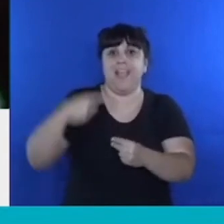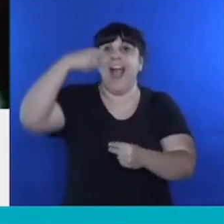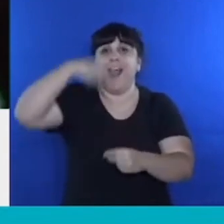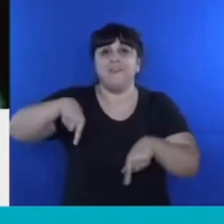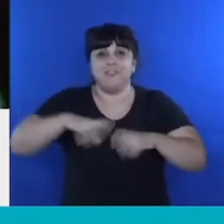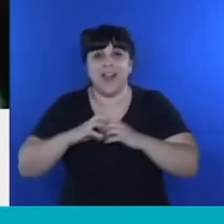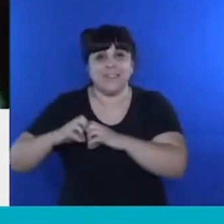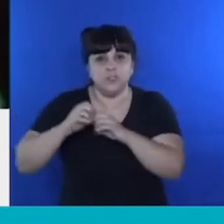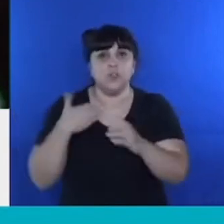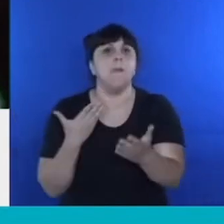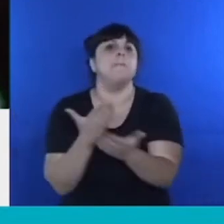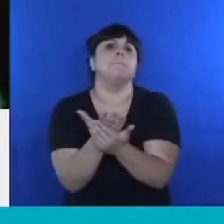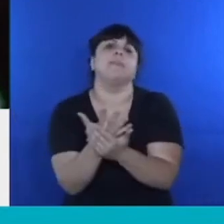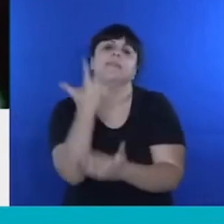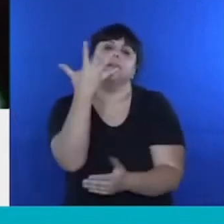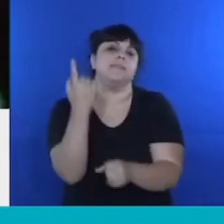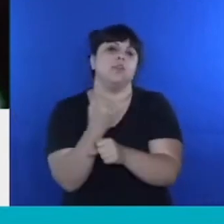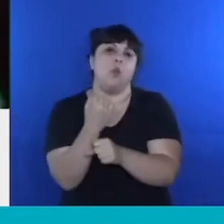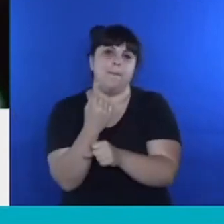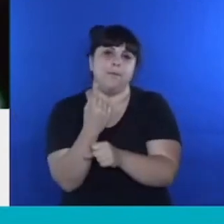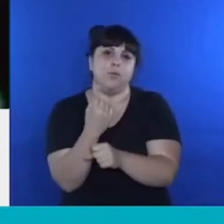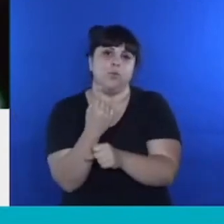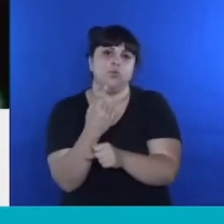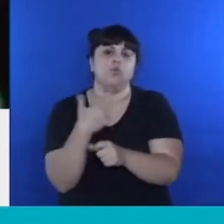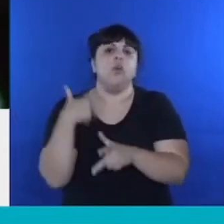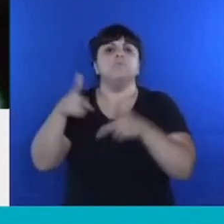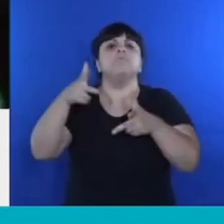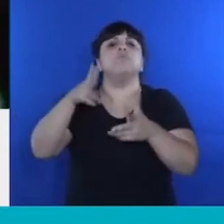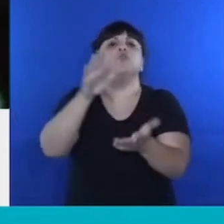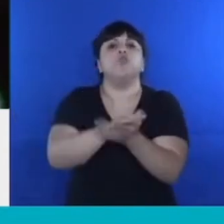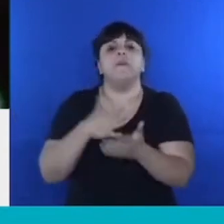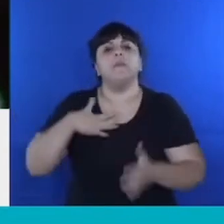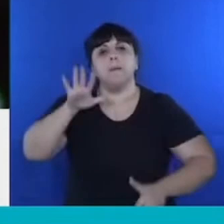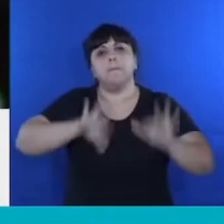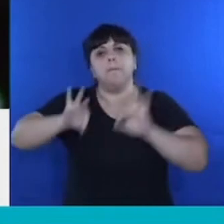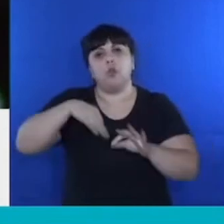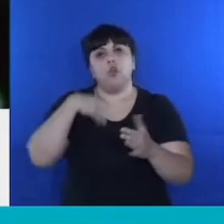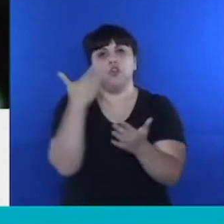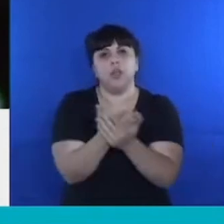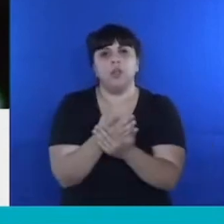los 5 minutos para referirnos a nuestro